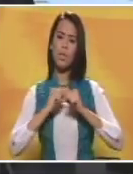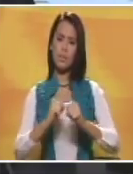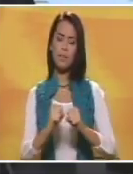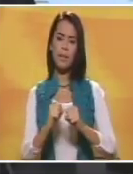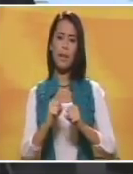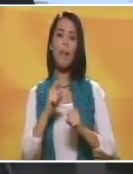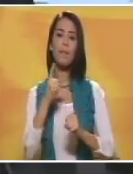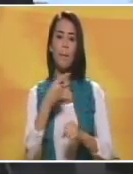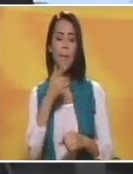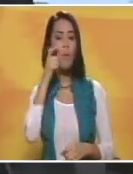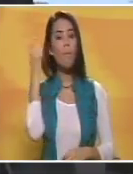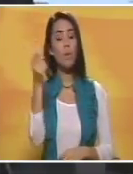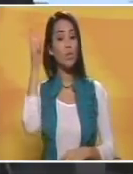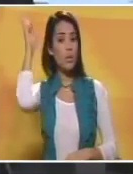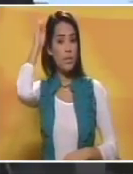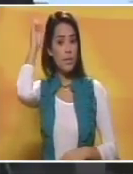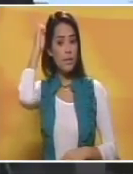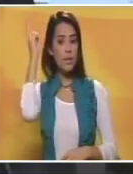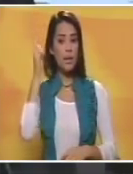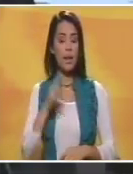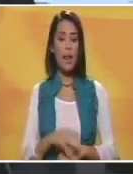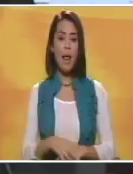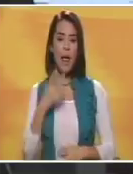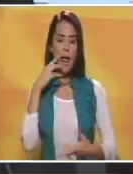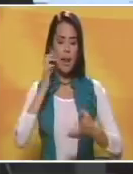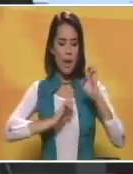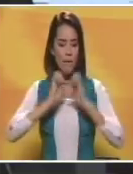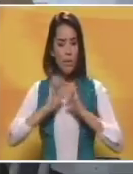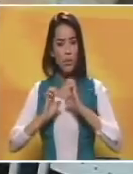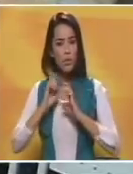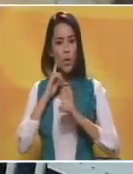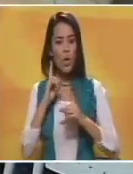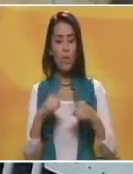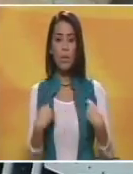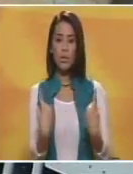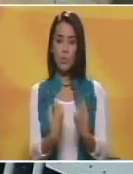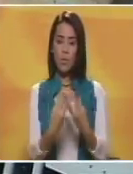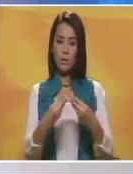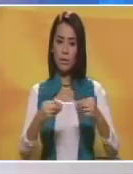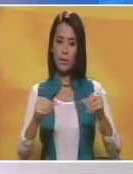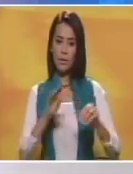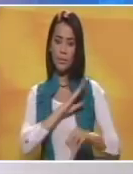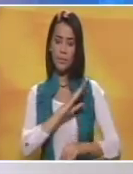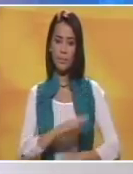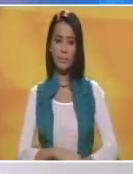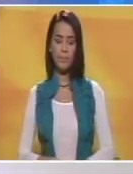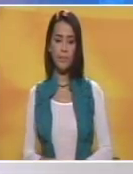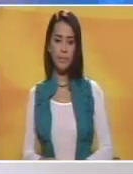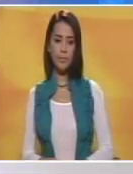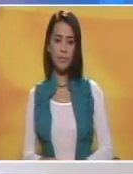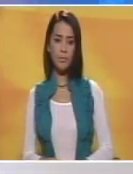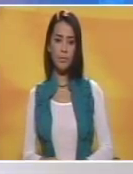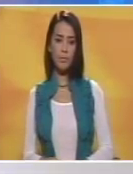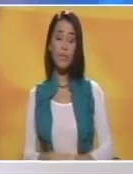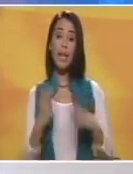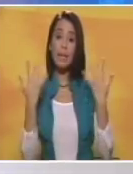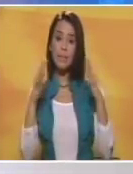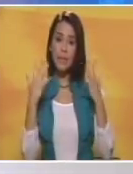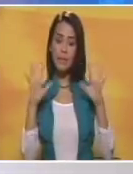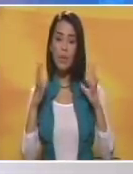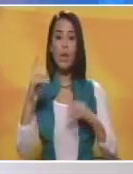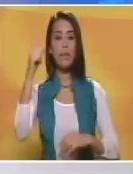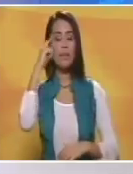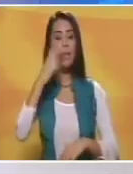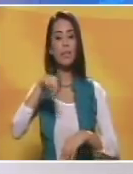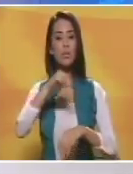pequeñas poblaciones indígenas en la evaluación de las capas del suelo y la vegetación. Con motivo de la celebración del Día Nacional